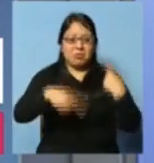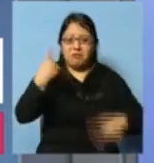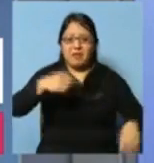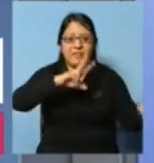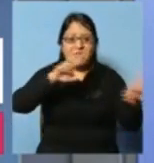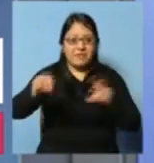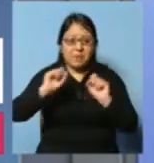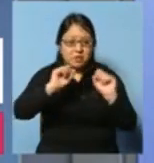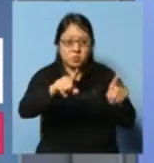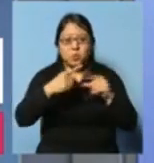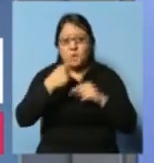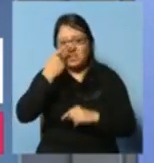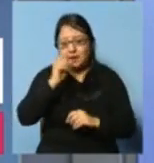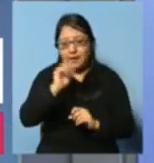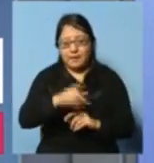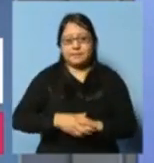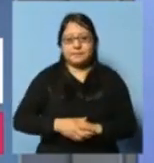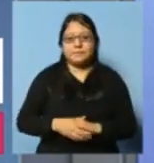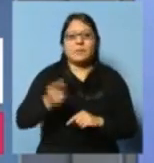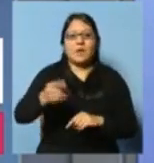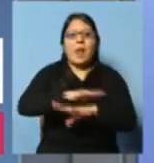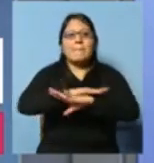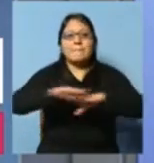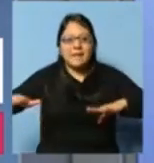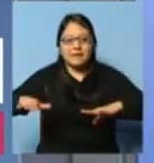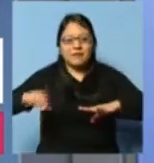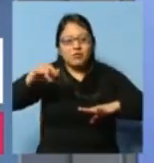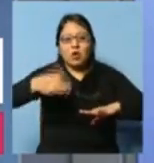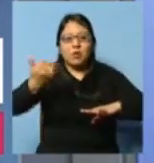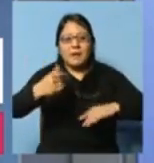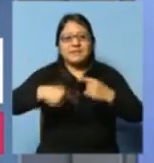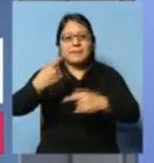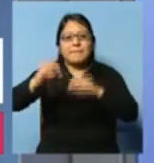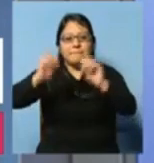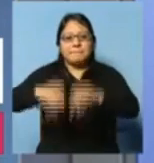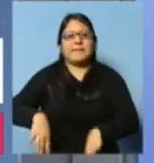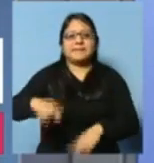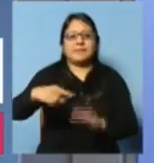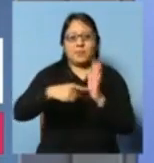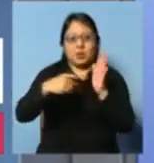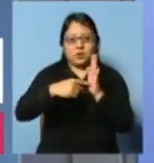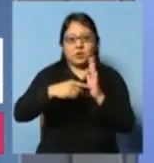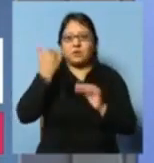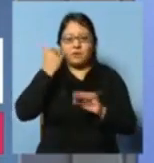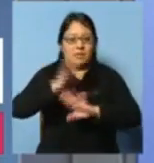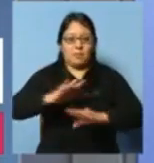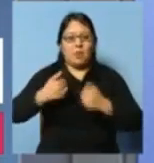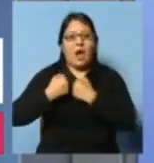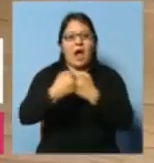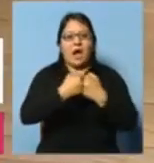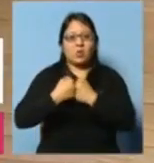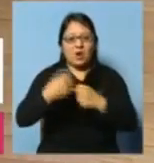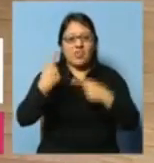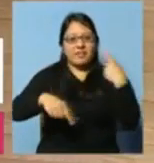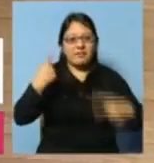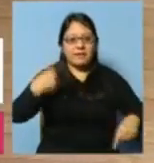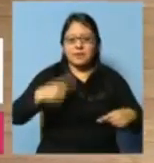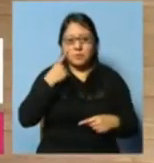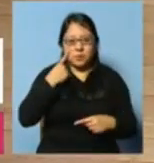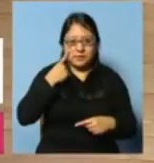interés esta plataforma se desarrolló en la ciudad de buenos aires y a partir de convenios en todo el país con distintas municipalidades